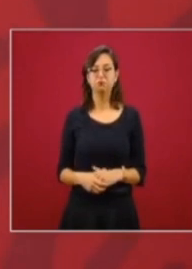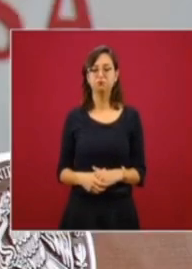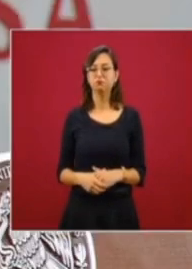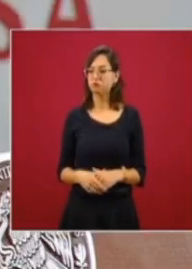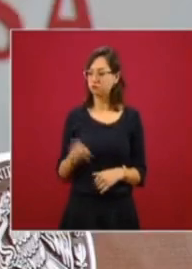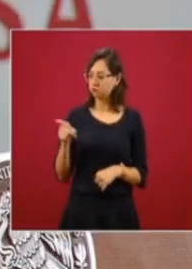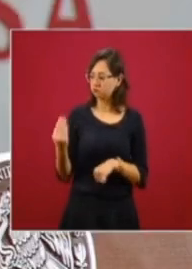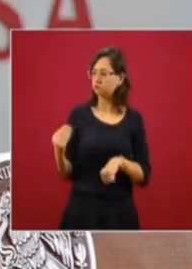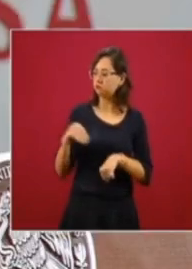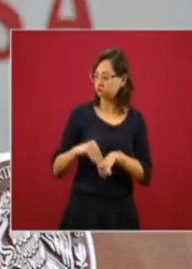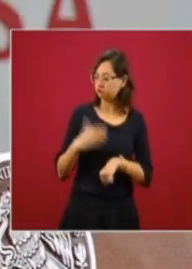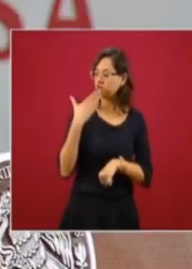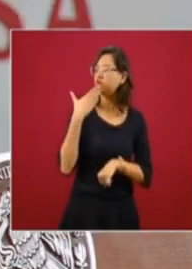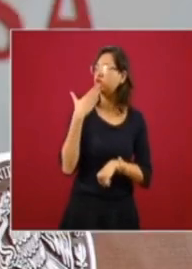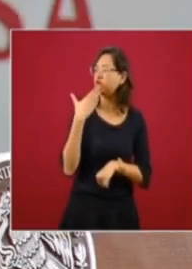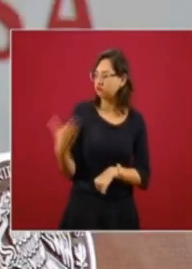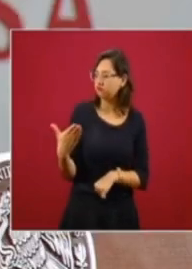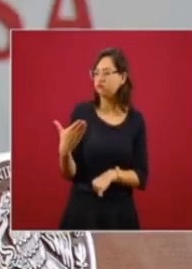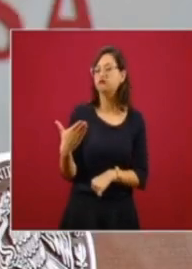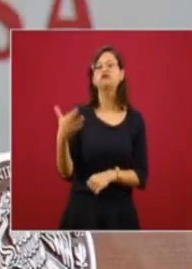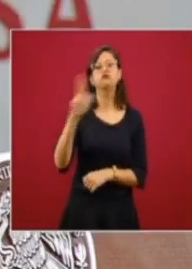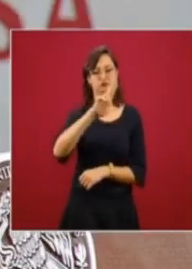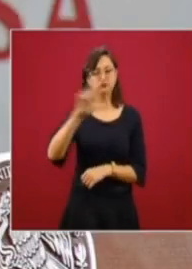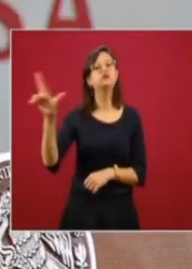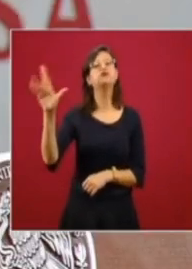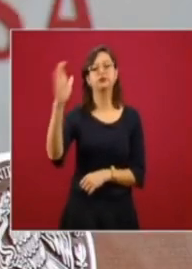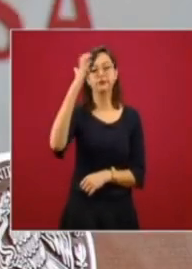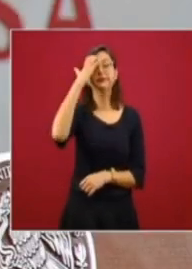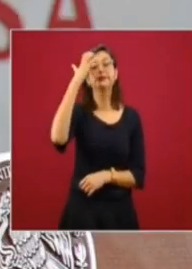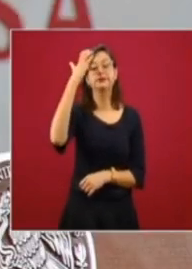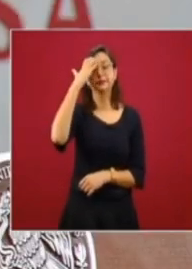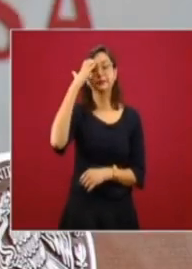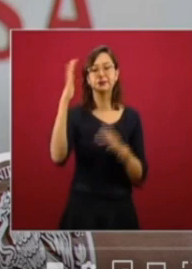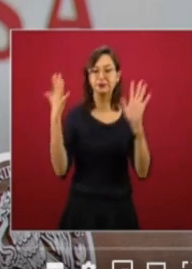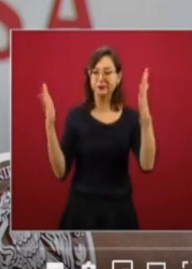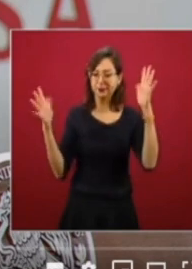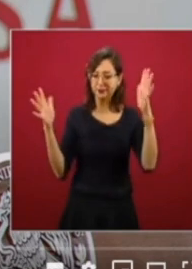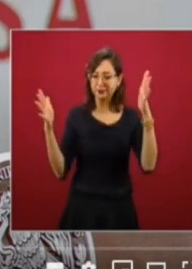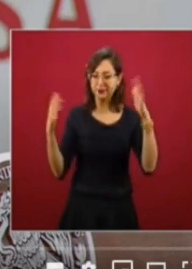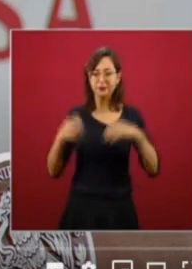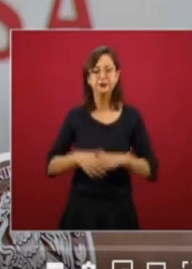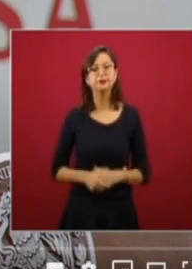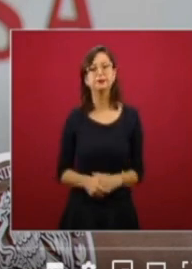el buen comportamiento de esta empresa.